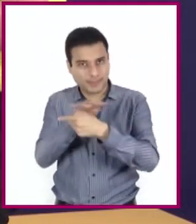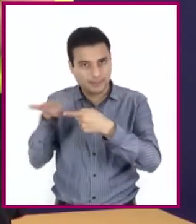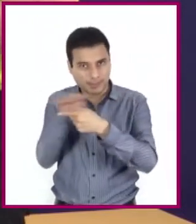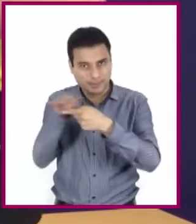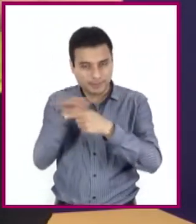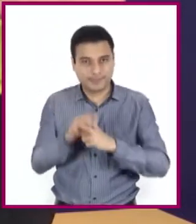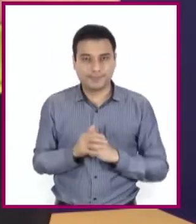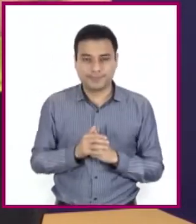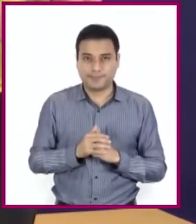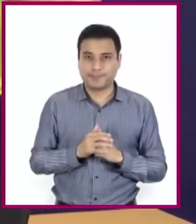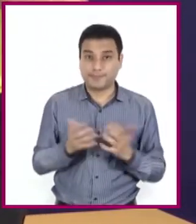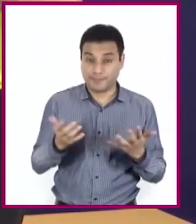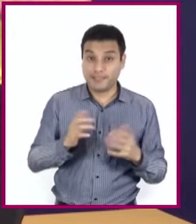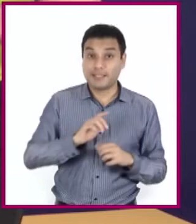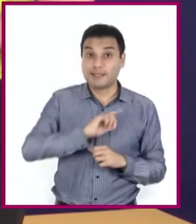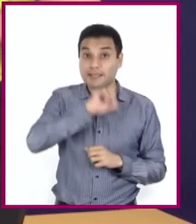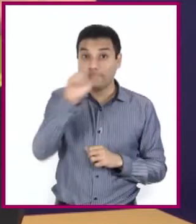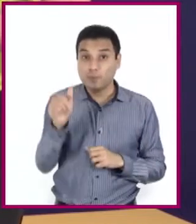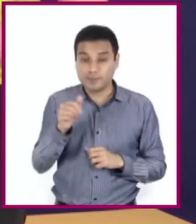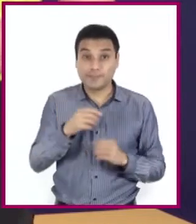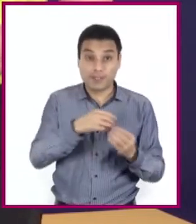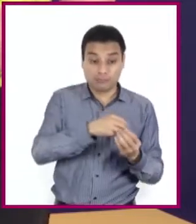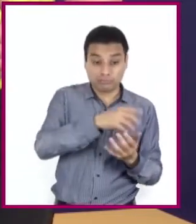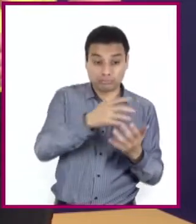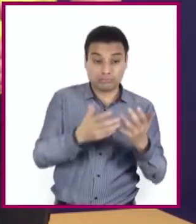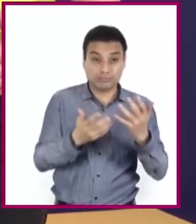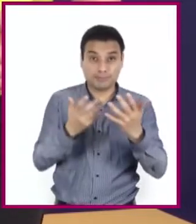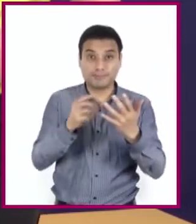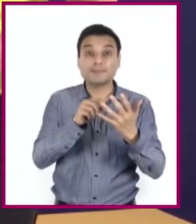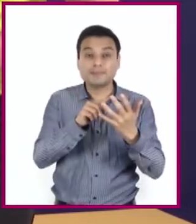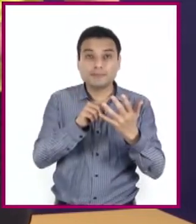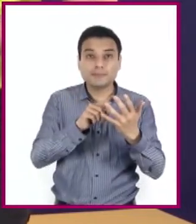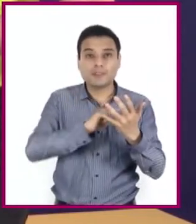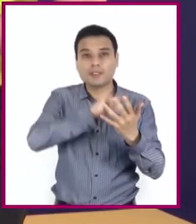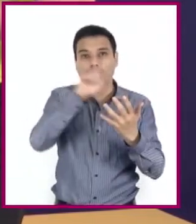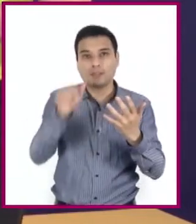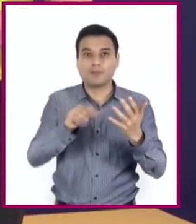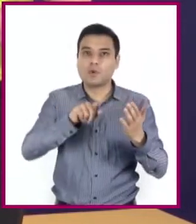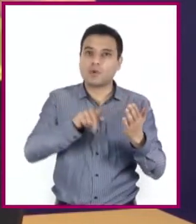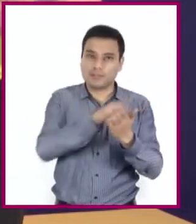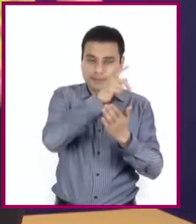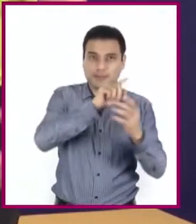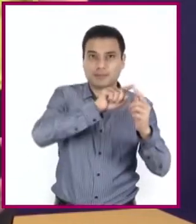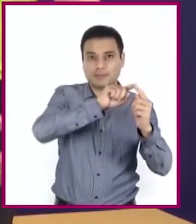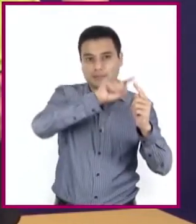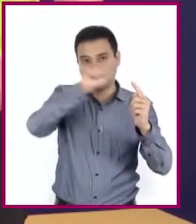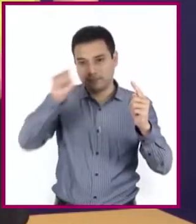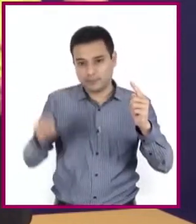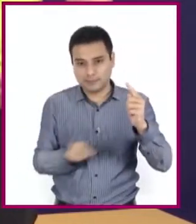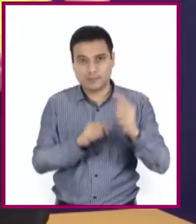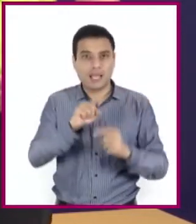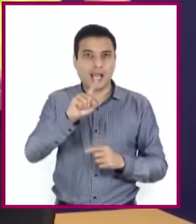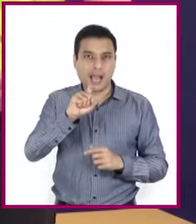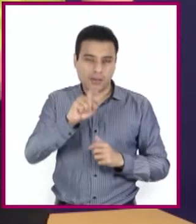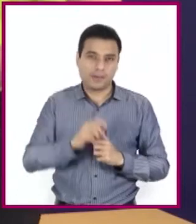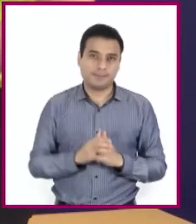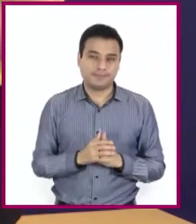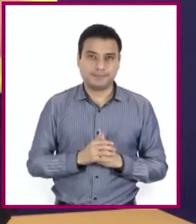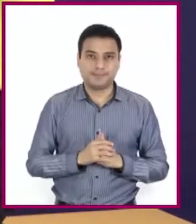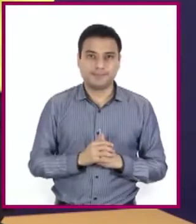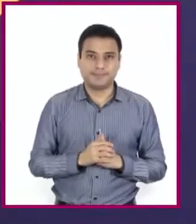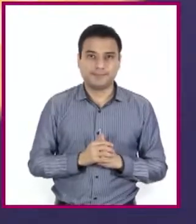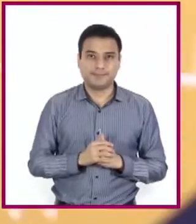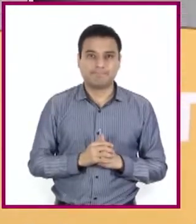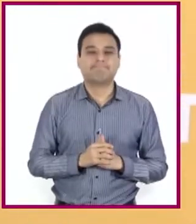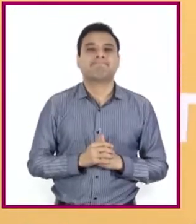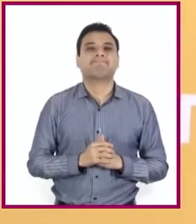Y finalmente, el vapor va a un condensador para volver a convertirse en agua y empezar de nuevo el ciclo. En